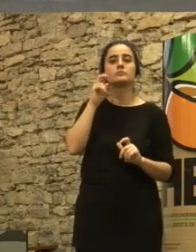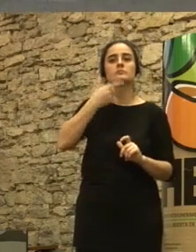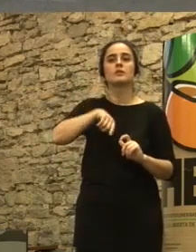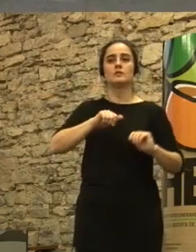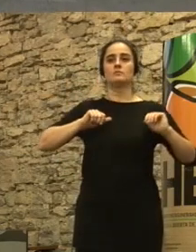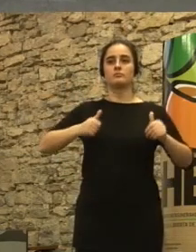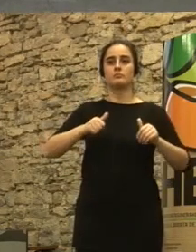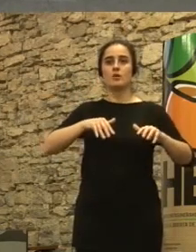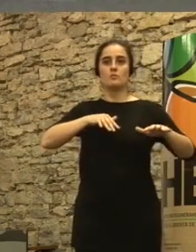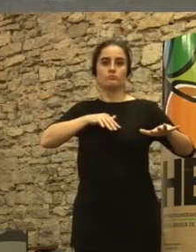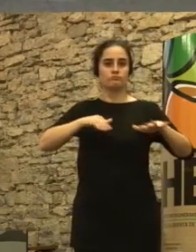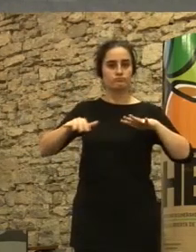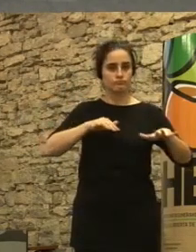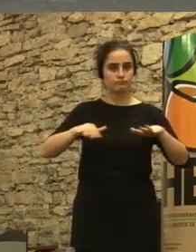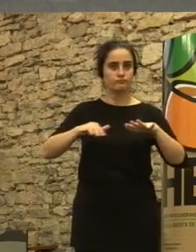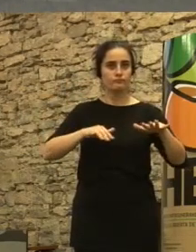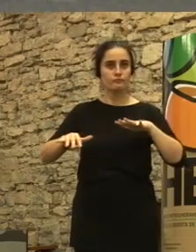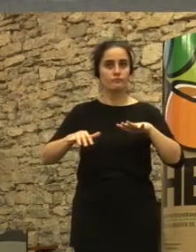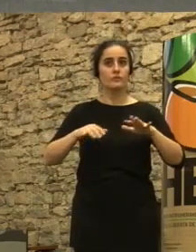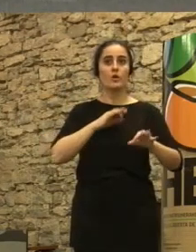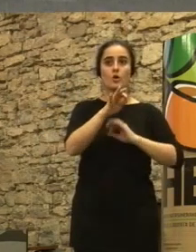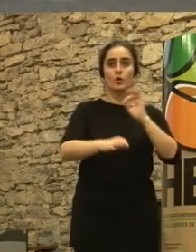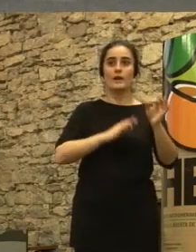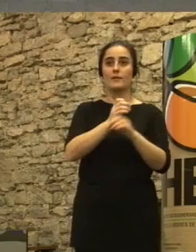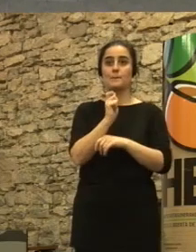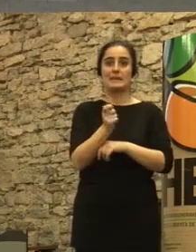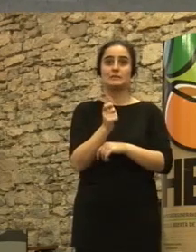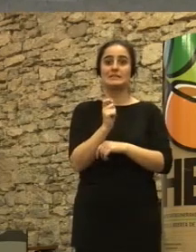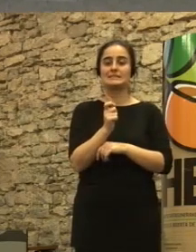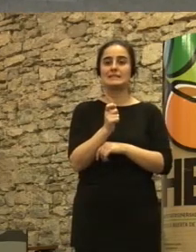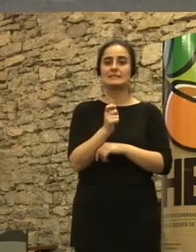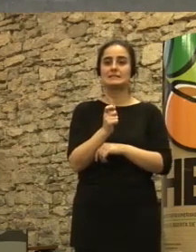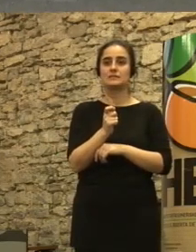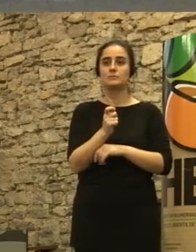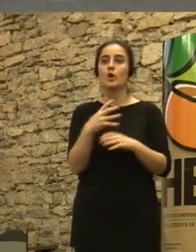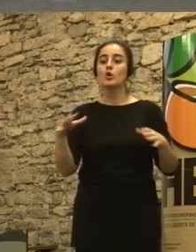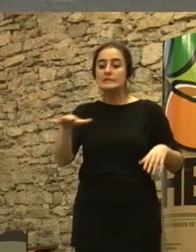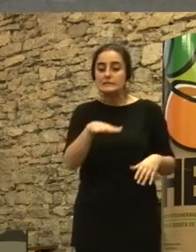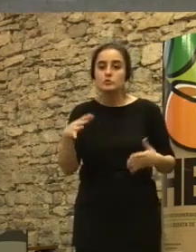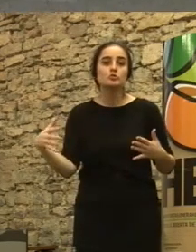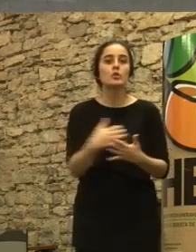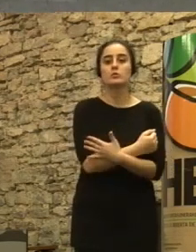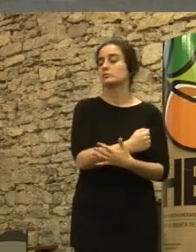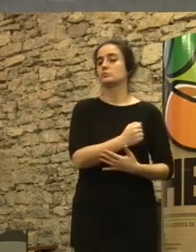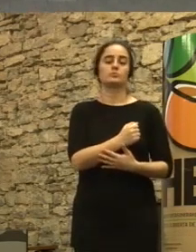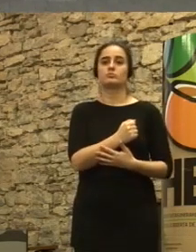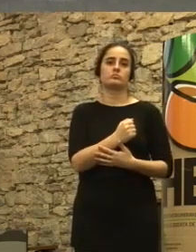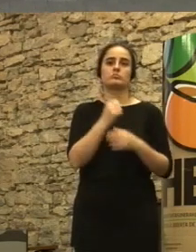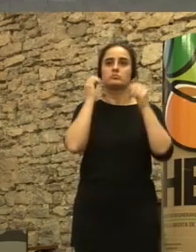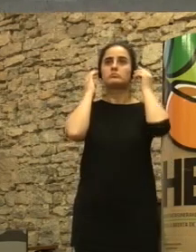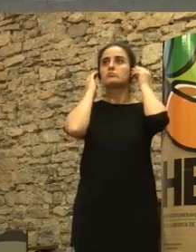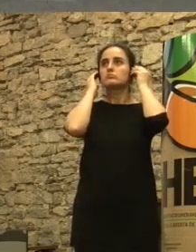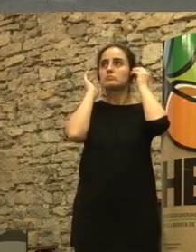serie de movilizaciones, las organizaciones de pensionistas. No en todos los sitios había este tipo